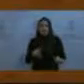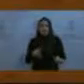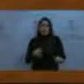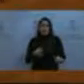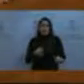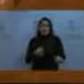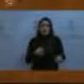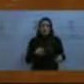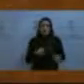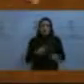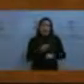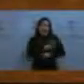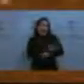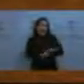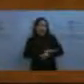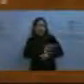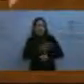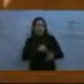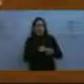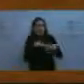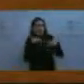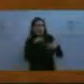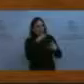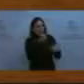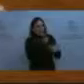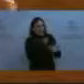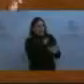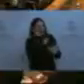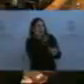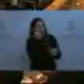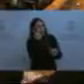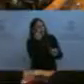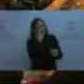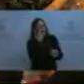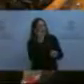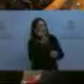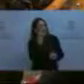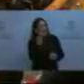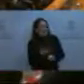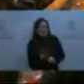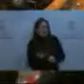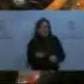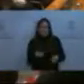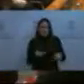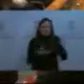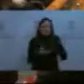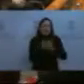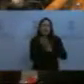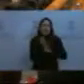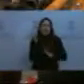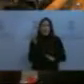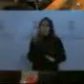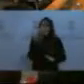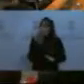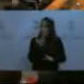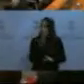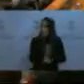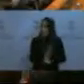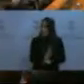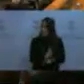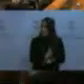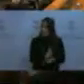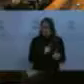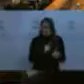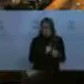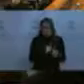haga usted esa pregunta, señor Llamazares, la estaba esperando. Y usted verá dónde va. Yo creo que su moción está hecha con la intención, y se lo digo también